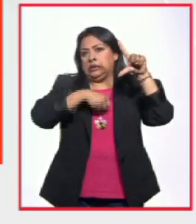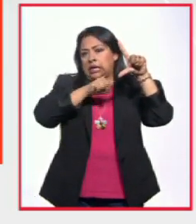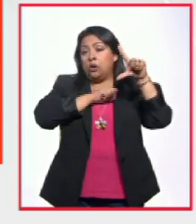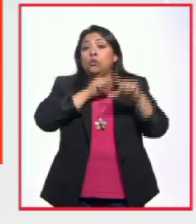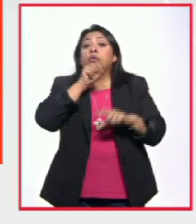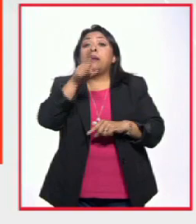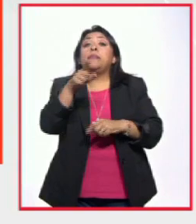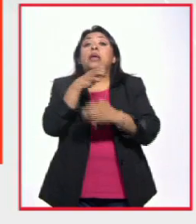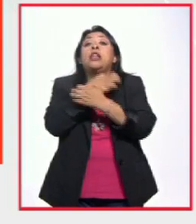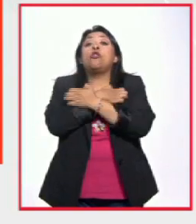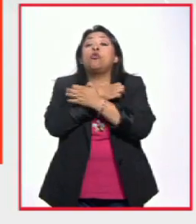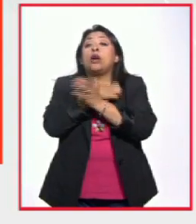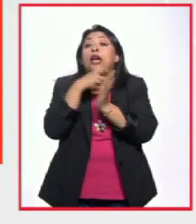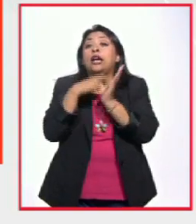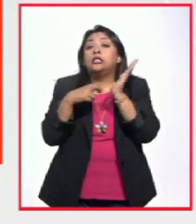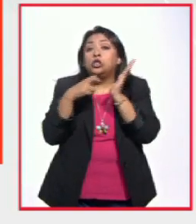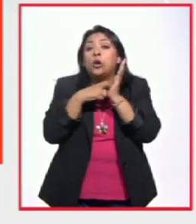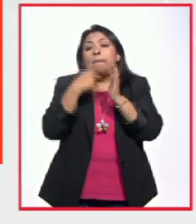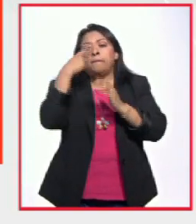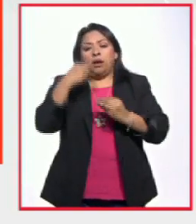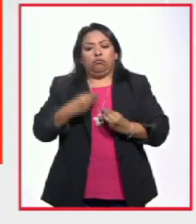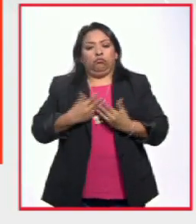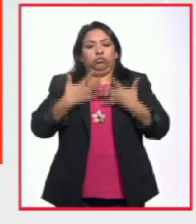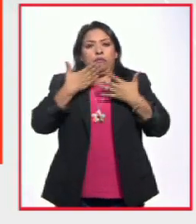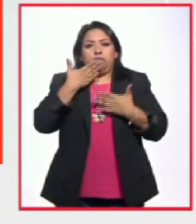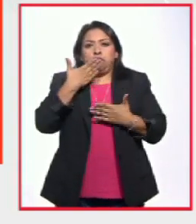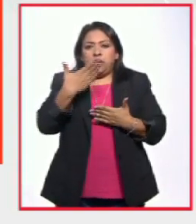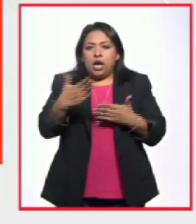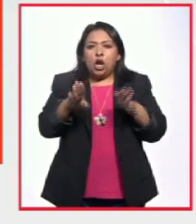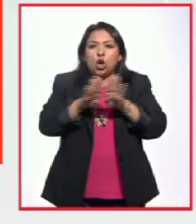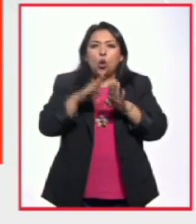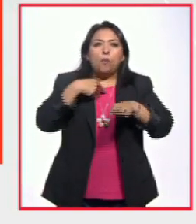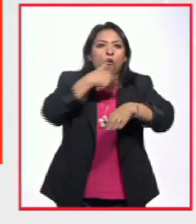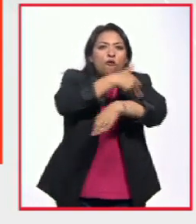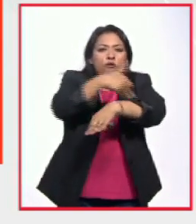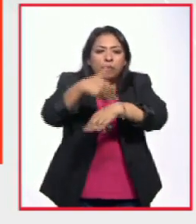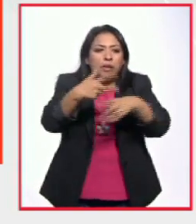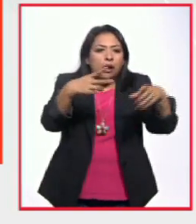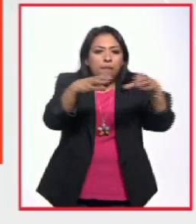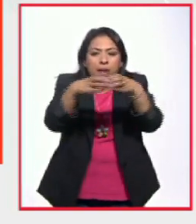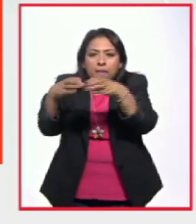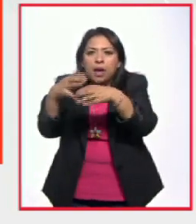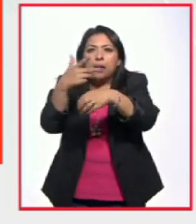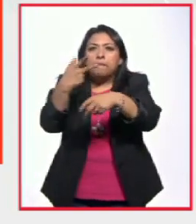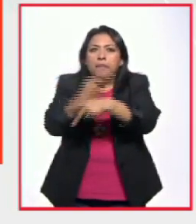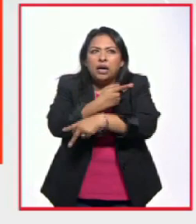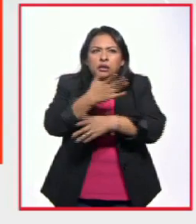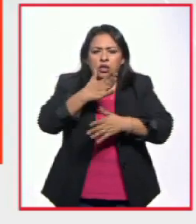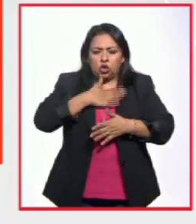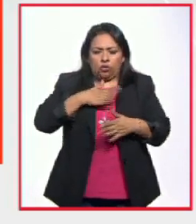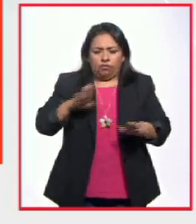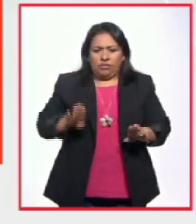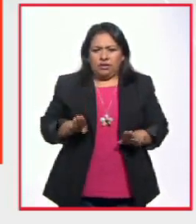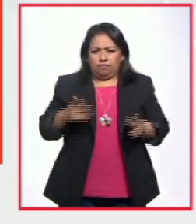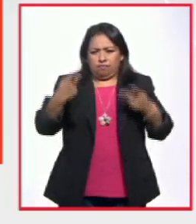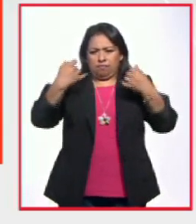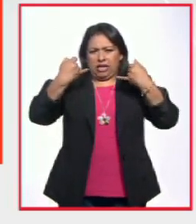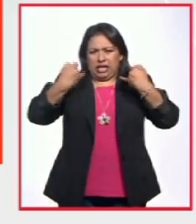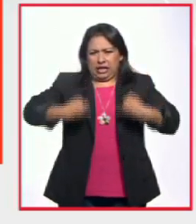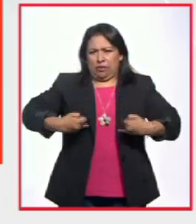es un problema educacional, es un problema de bienestar, es un problema de cómo están las familias, de cómo se considera, no cómo nos consideramos como